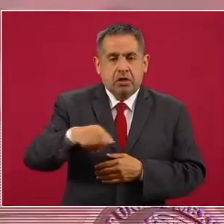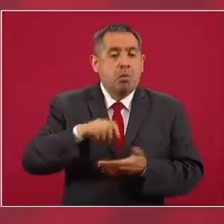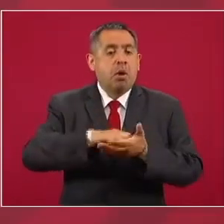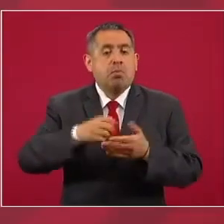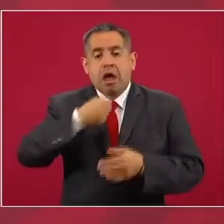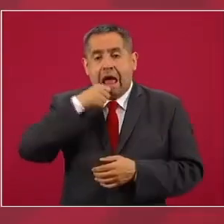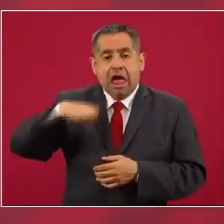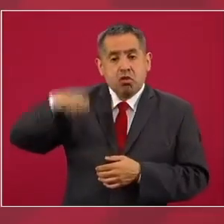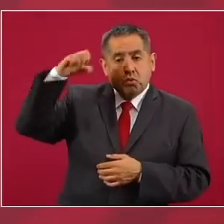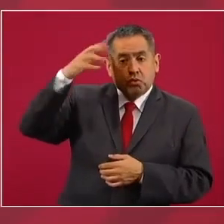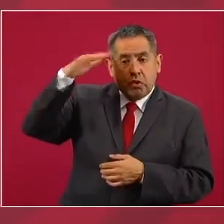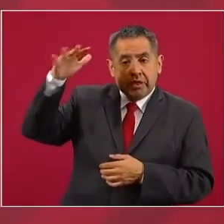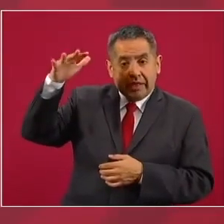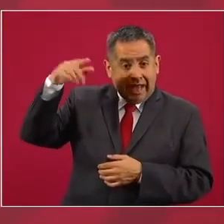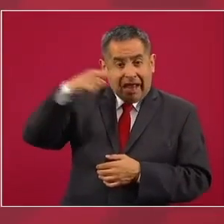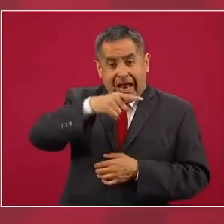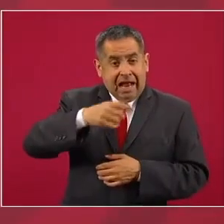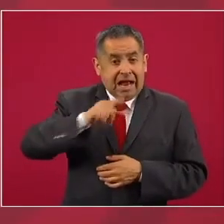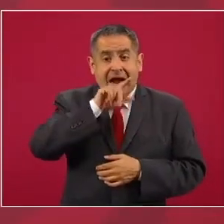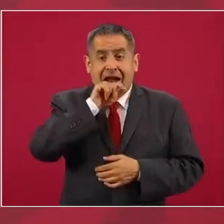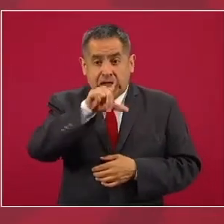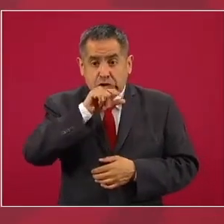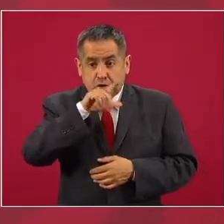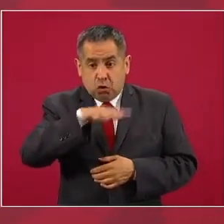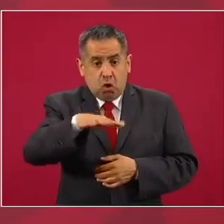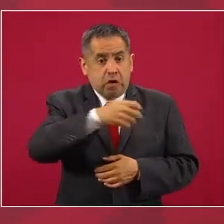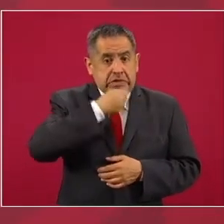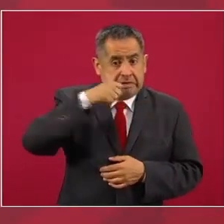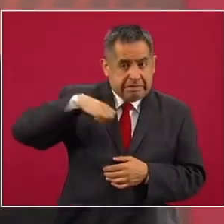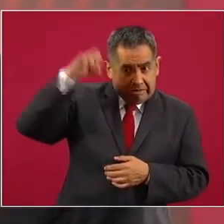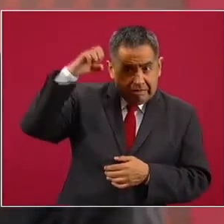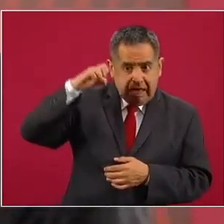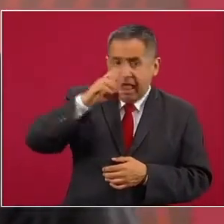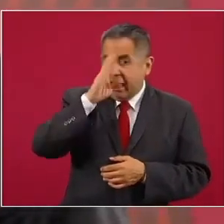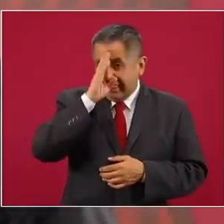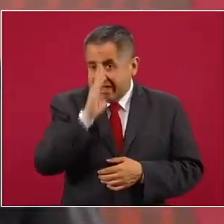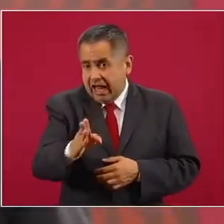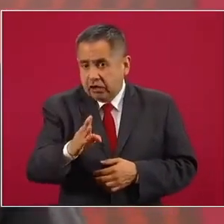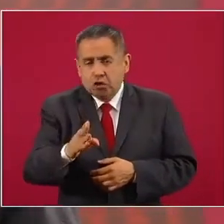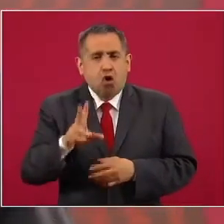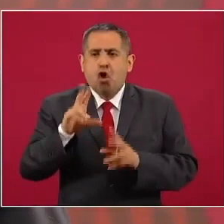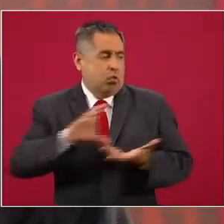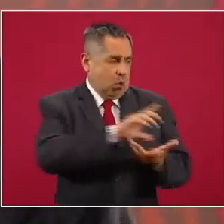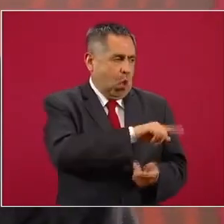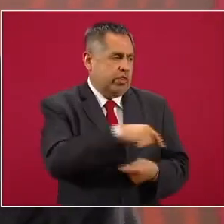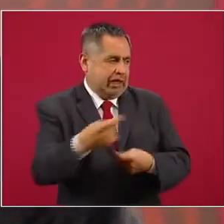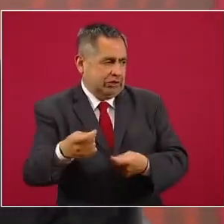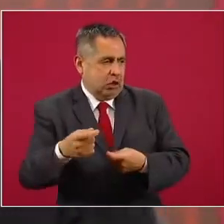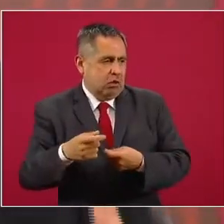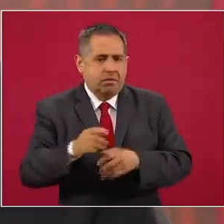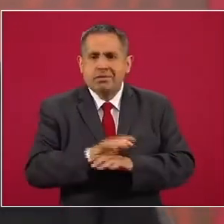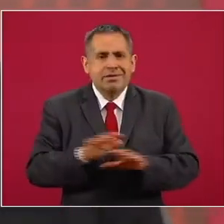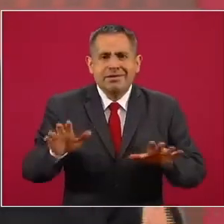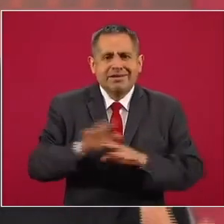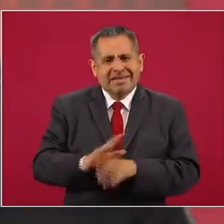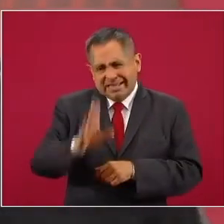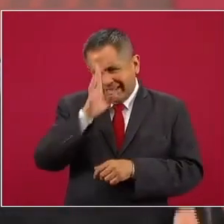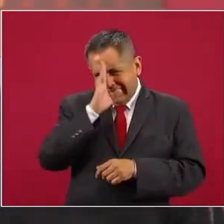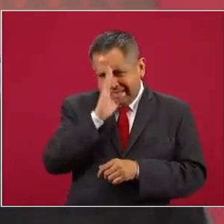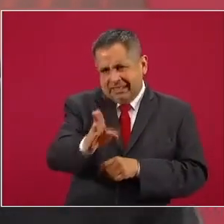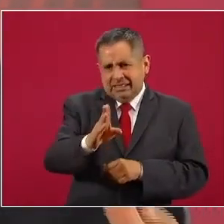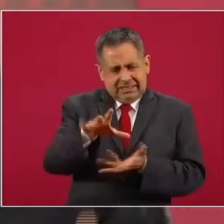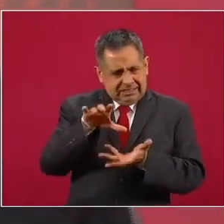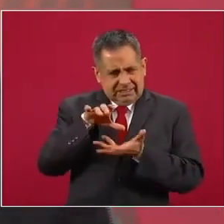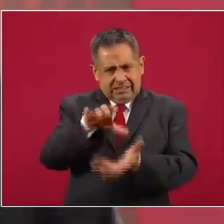les llega de manera directa su pensión. No le vamos a entregar el presupuesto de los